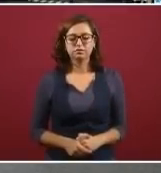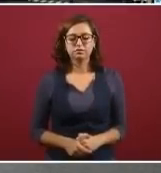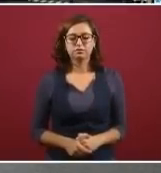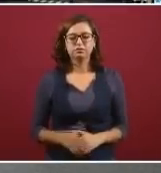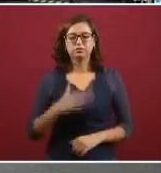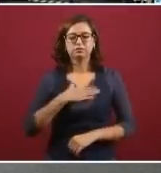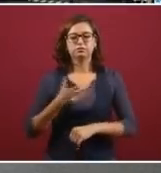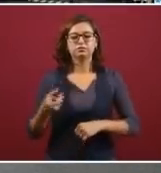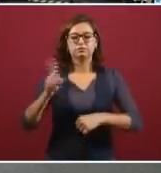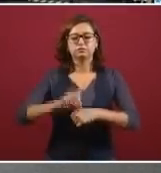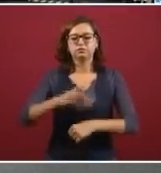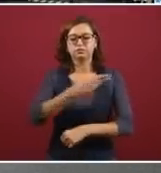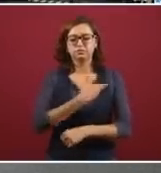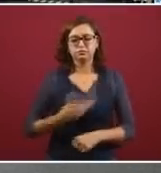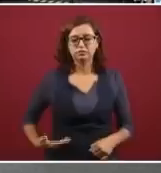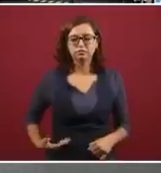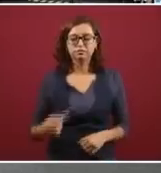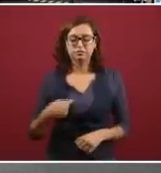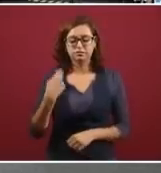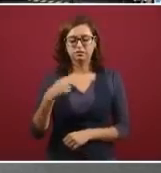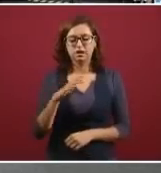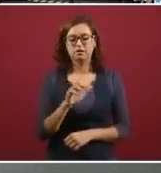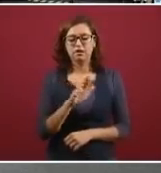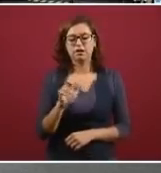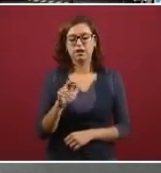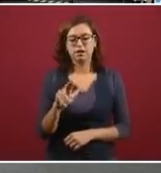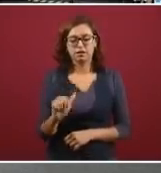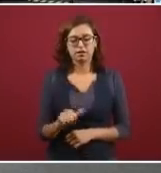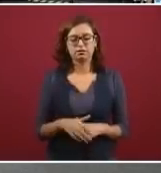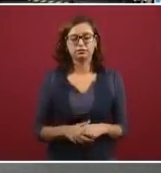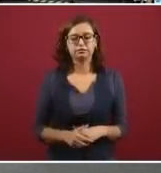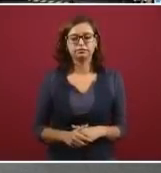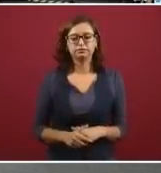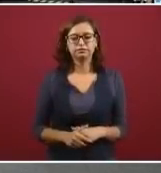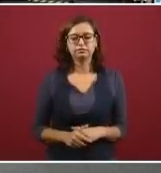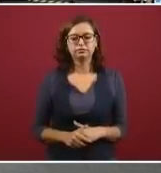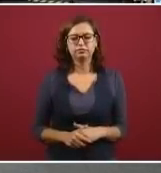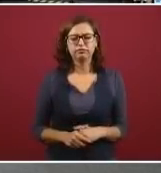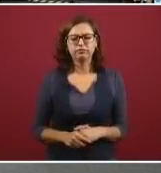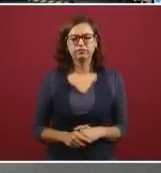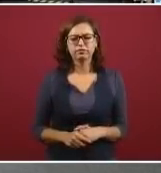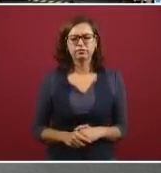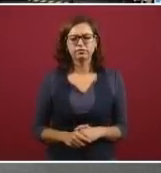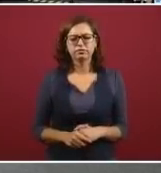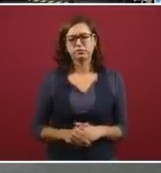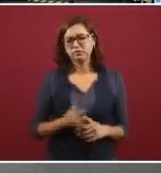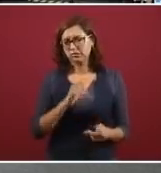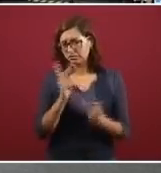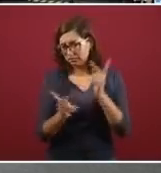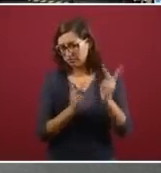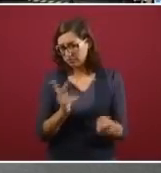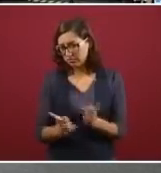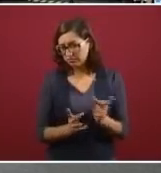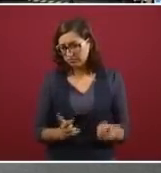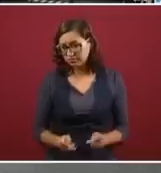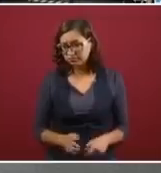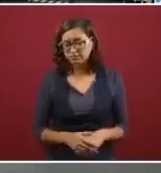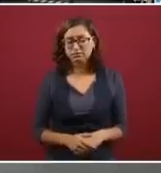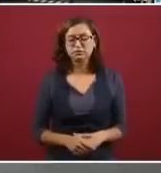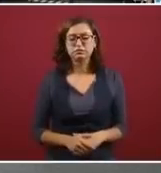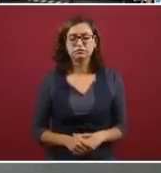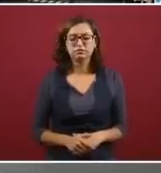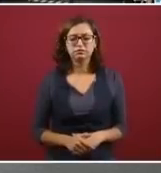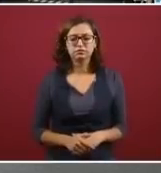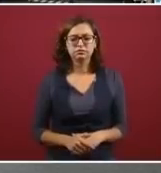Buenos días, señor presidente. Juan Barrera, del diario Ovaciones. Quería formularle varias preguntas muy breves. Ayer se vivió